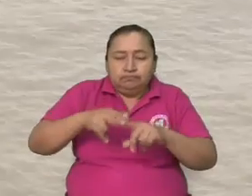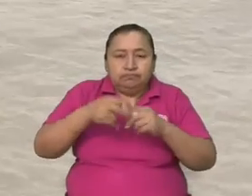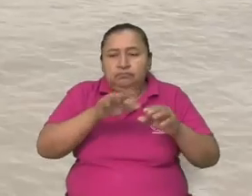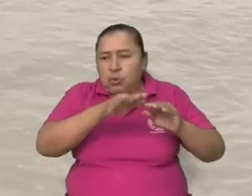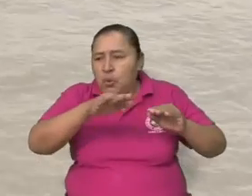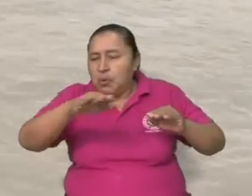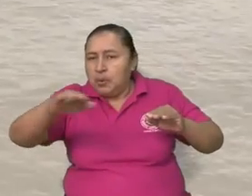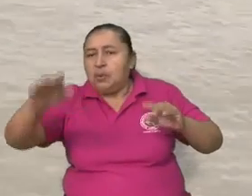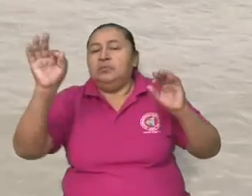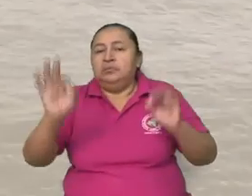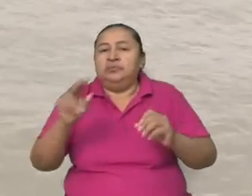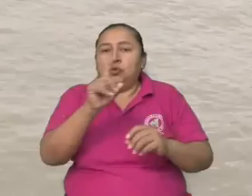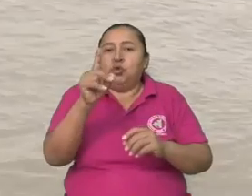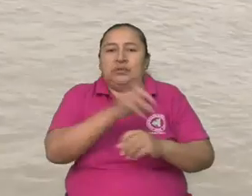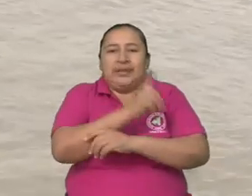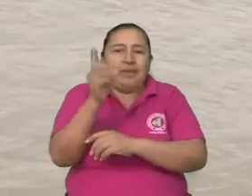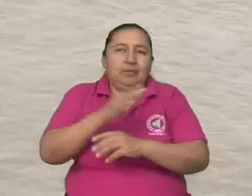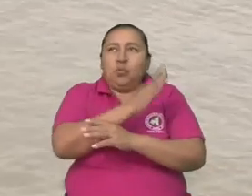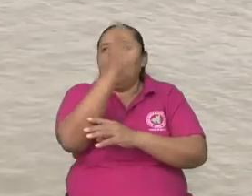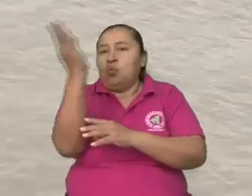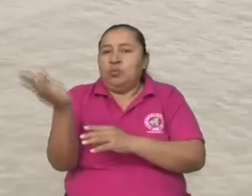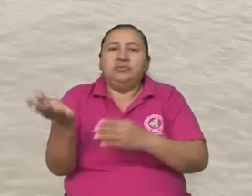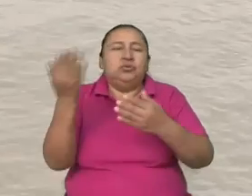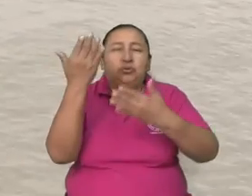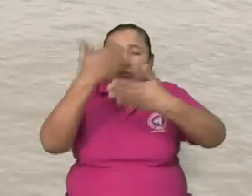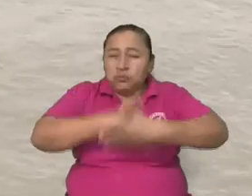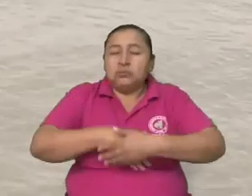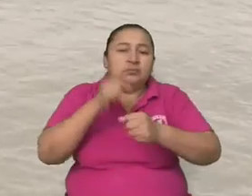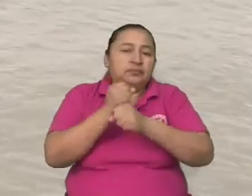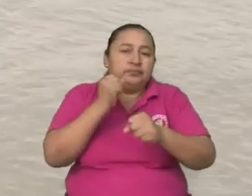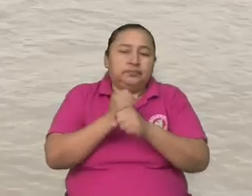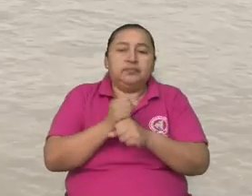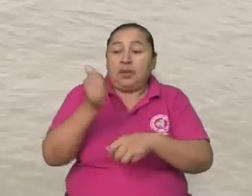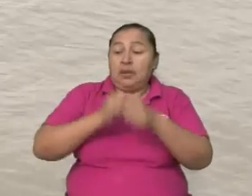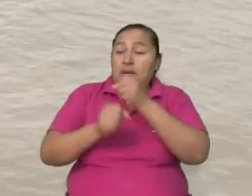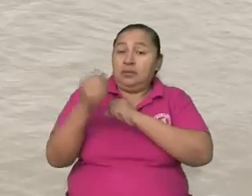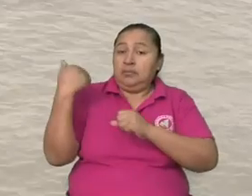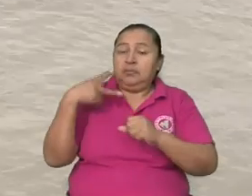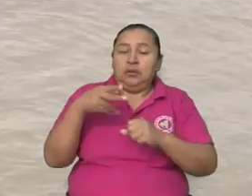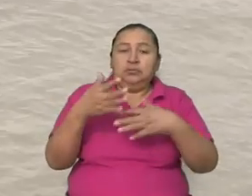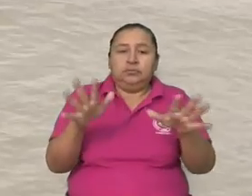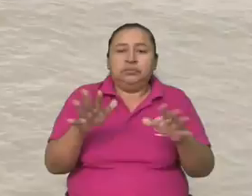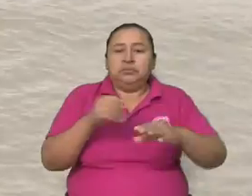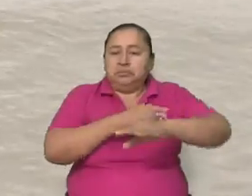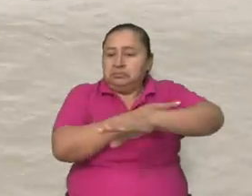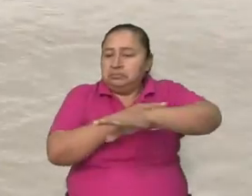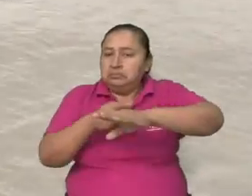en esos 12 días trabajando las 24 horas. Y el año pasado fuimos a inaugurarlo. Quedó un